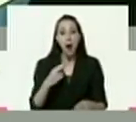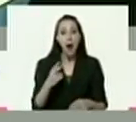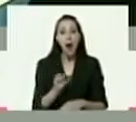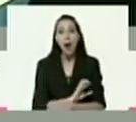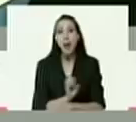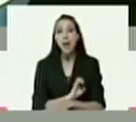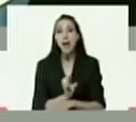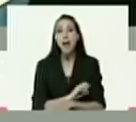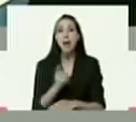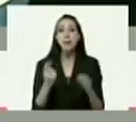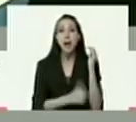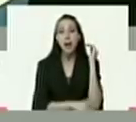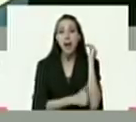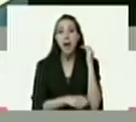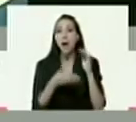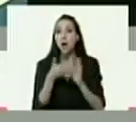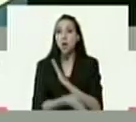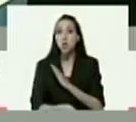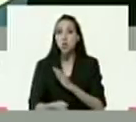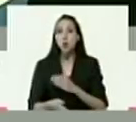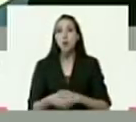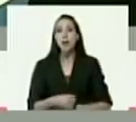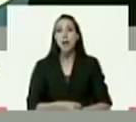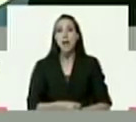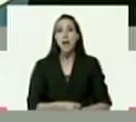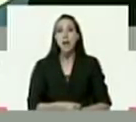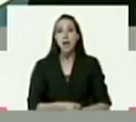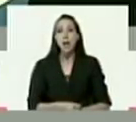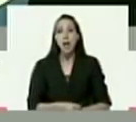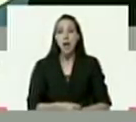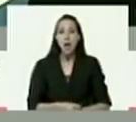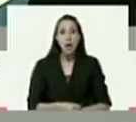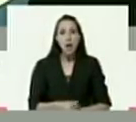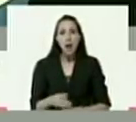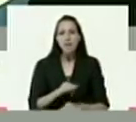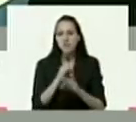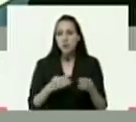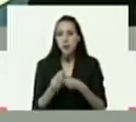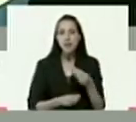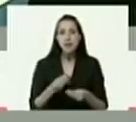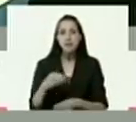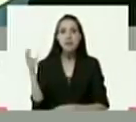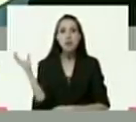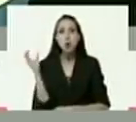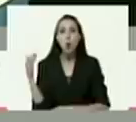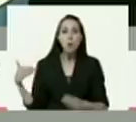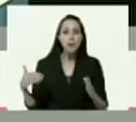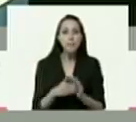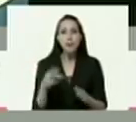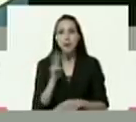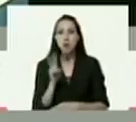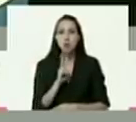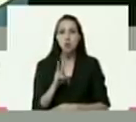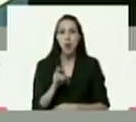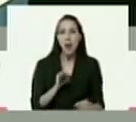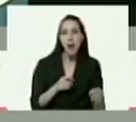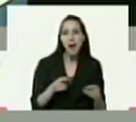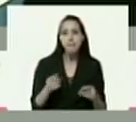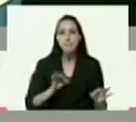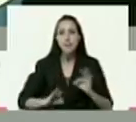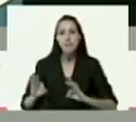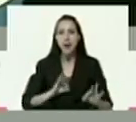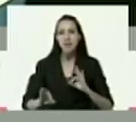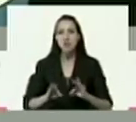en cuanto a la contención de eventos que desde Colombia se planifican contra Venezuela. Falsos positivos, diseñados